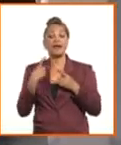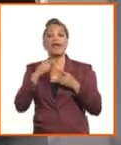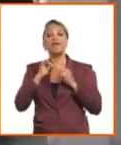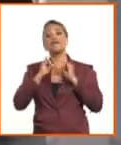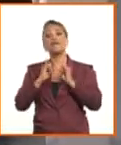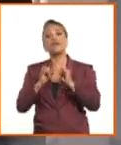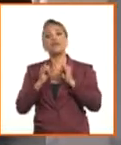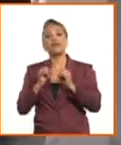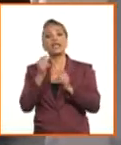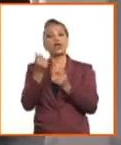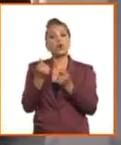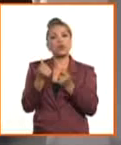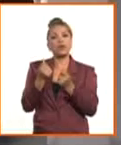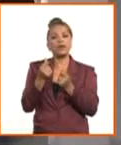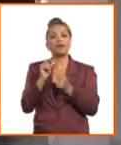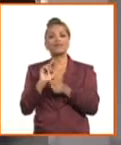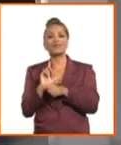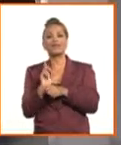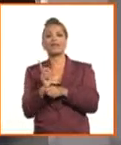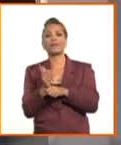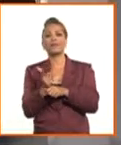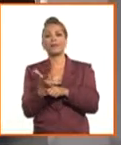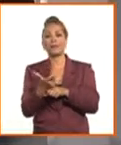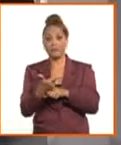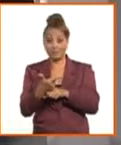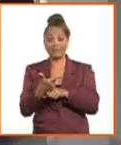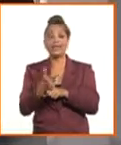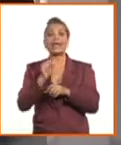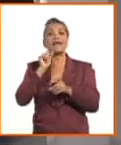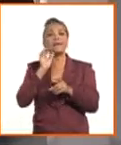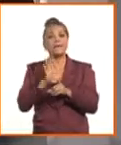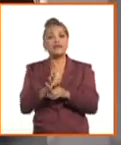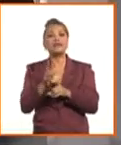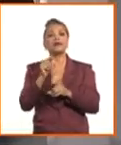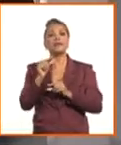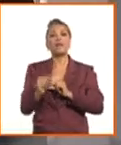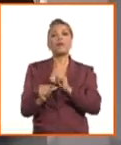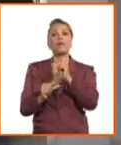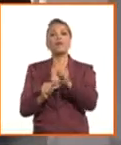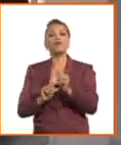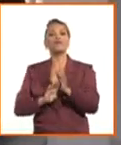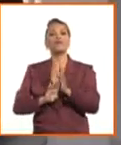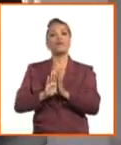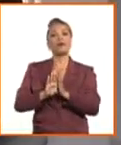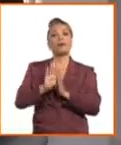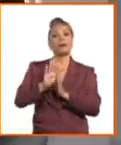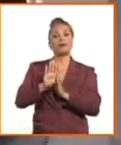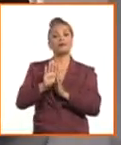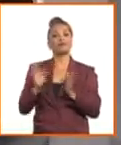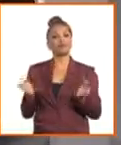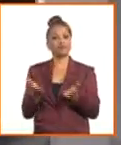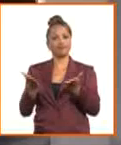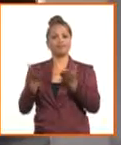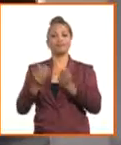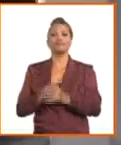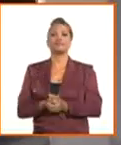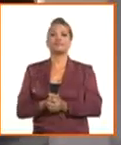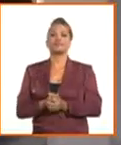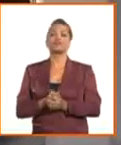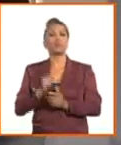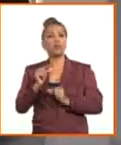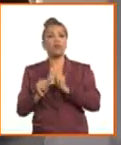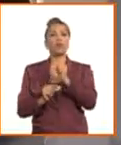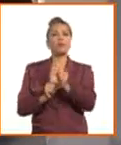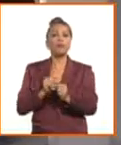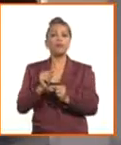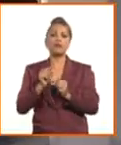muy leve, muy gradual, empieza a dar señales de recuperación. Es decir, con mucha gradualidad, esos datos los